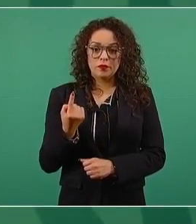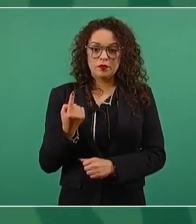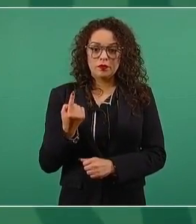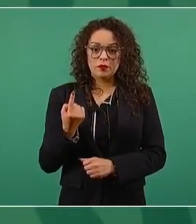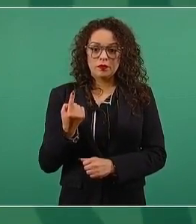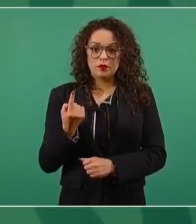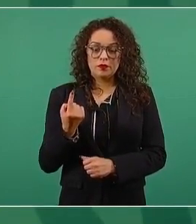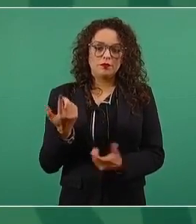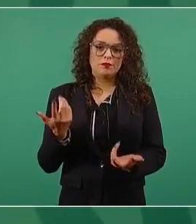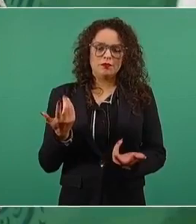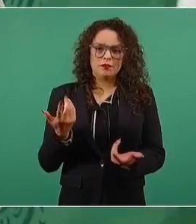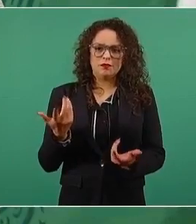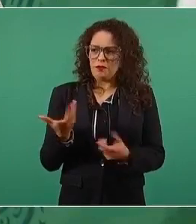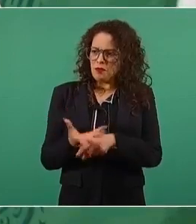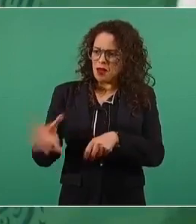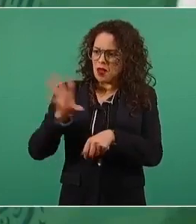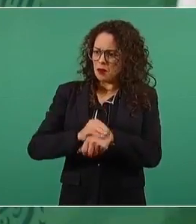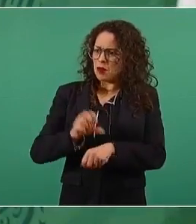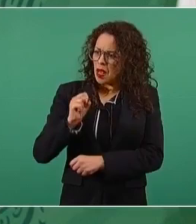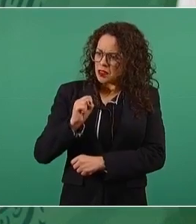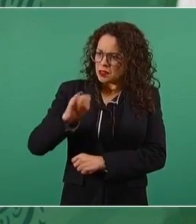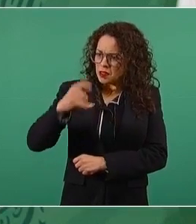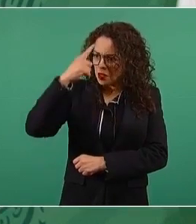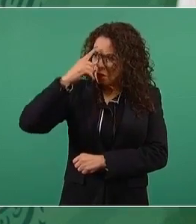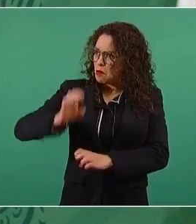¿Cómo dan permiso para eso?